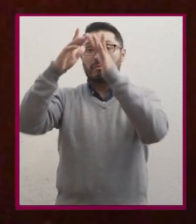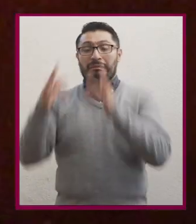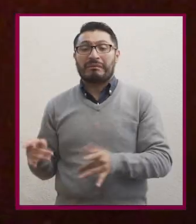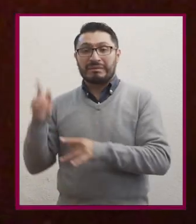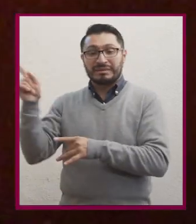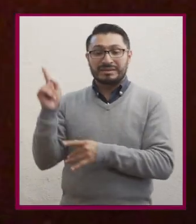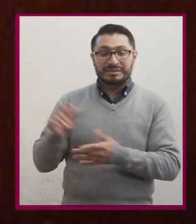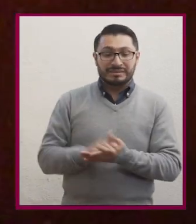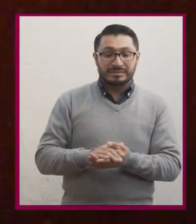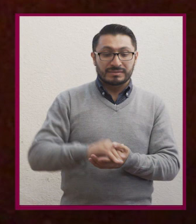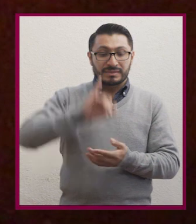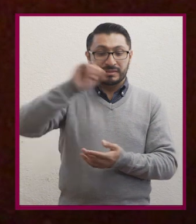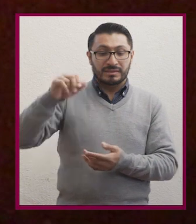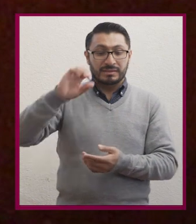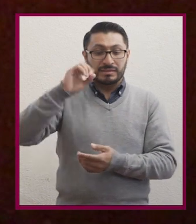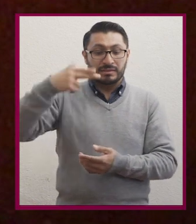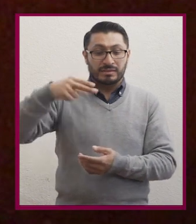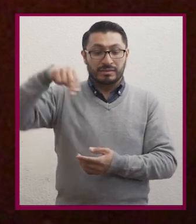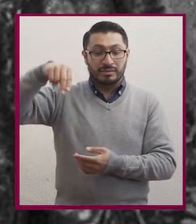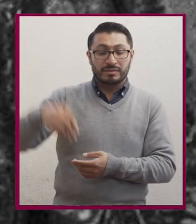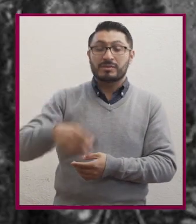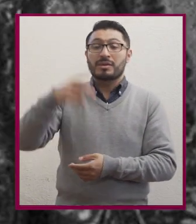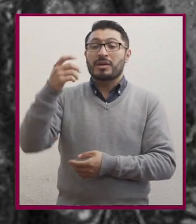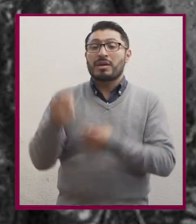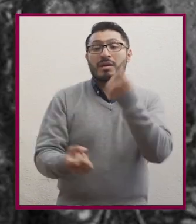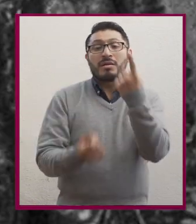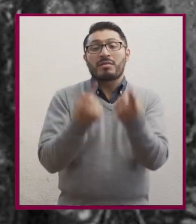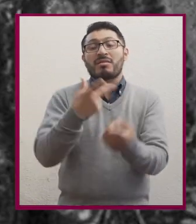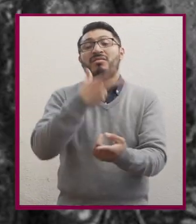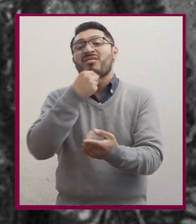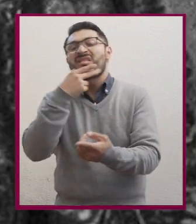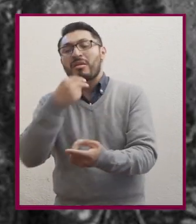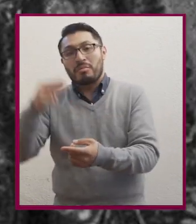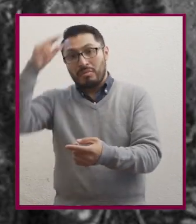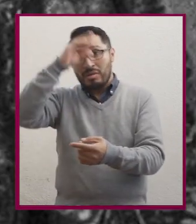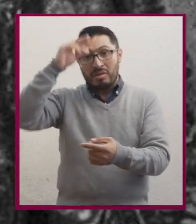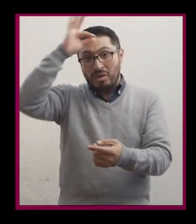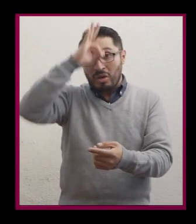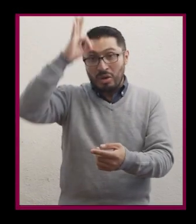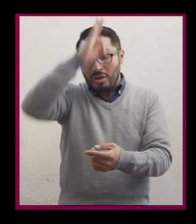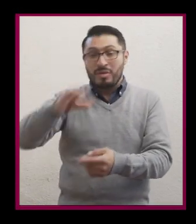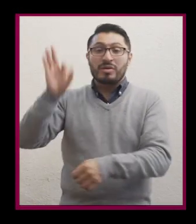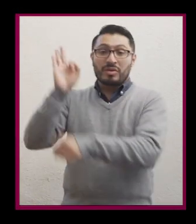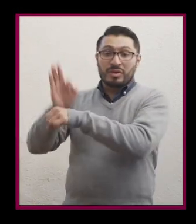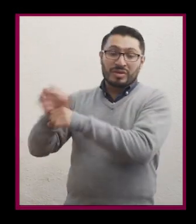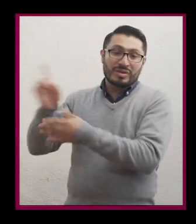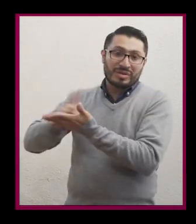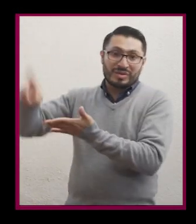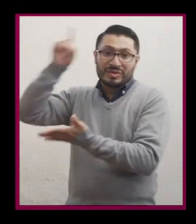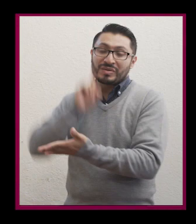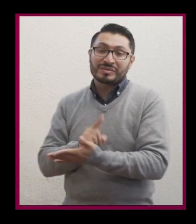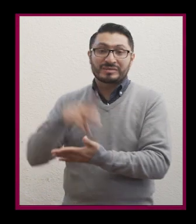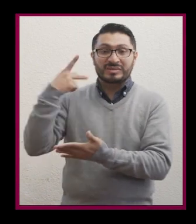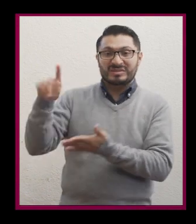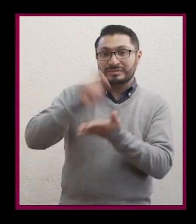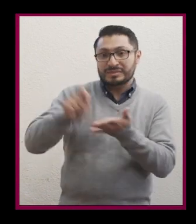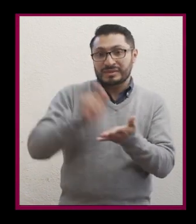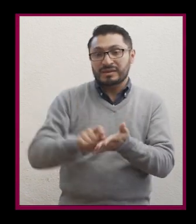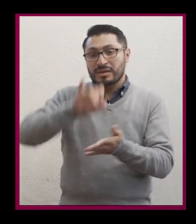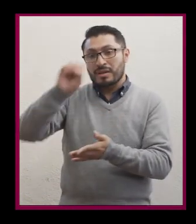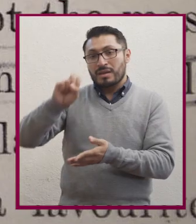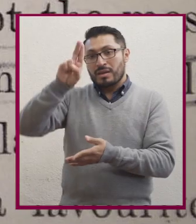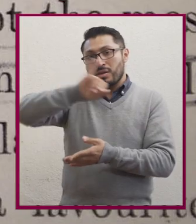Mill fue uno de los pocos hombres filósofos que sí abogaron por los derechos de las mujeres. En su ensayo La sujeción de las